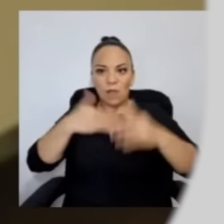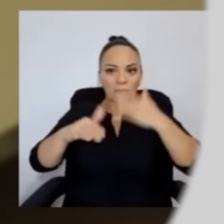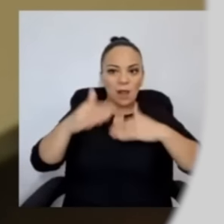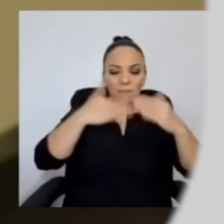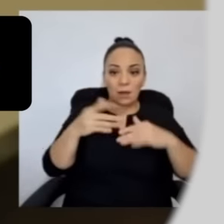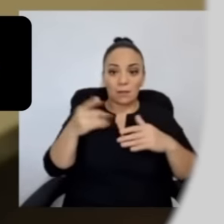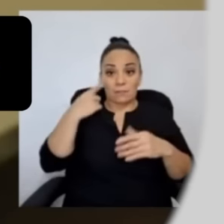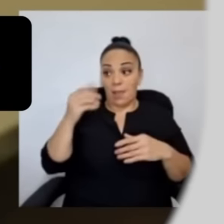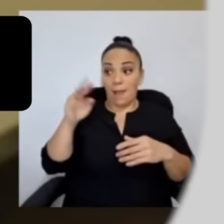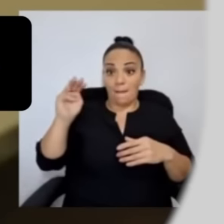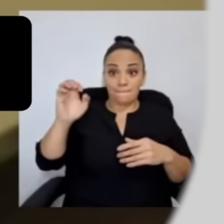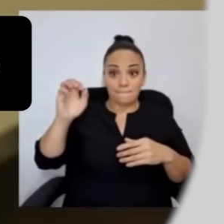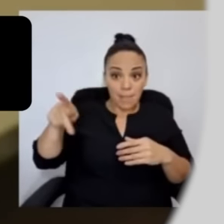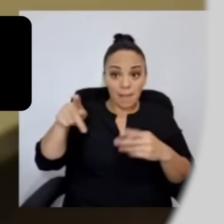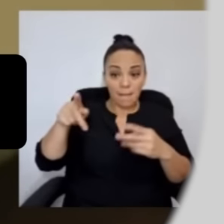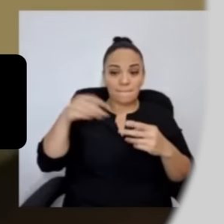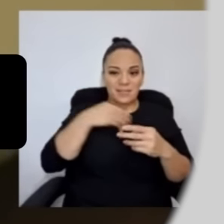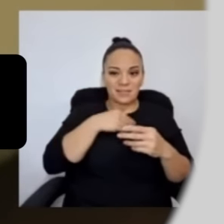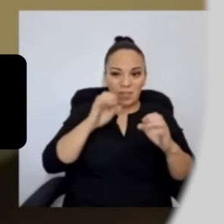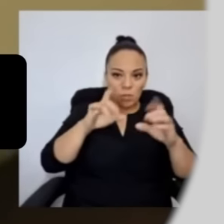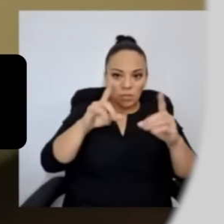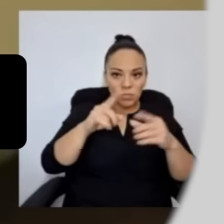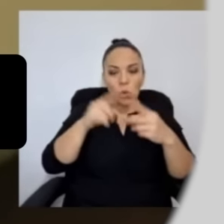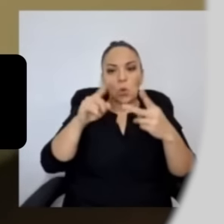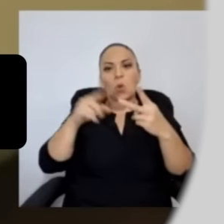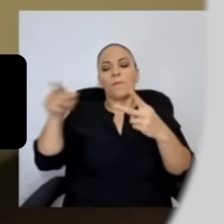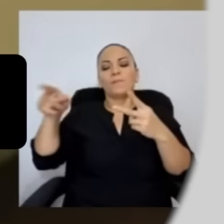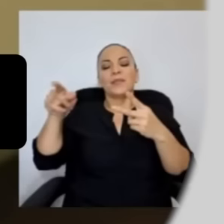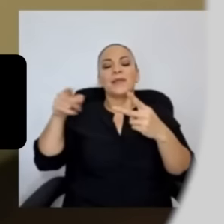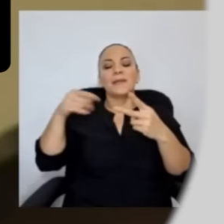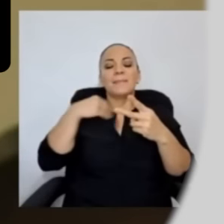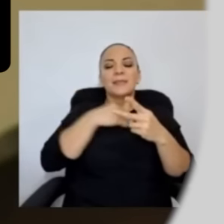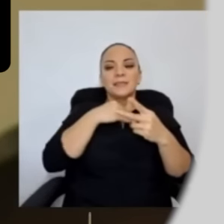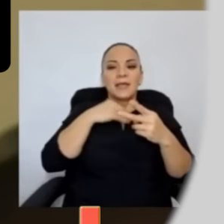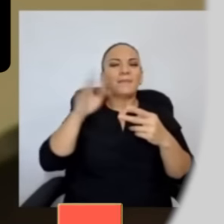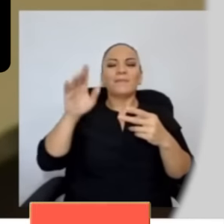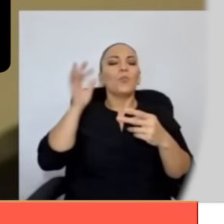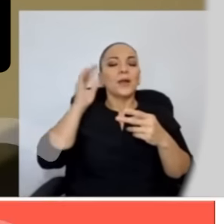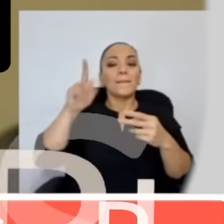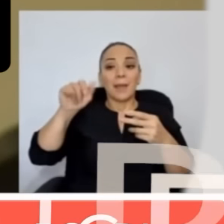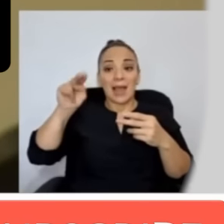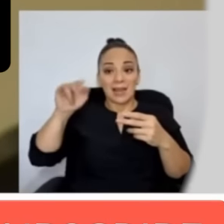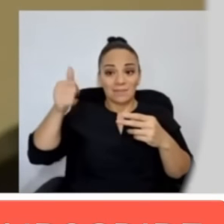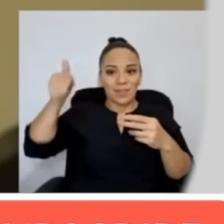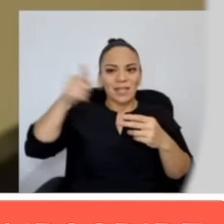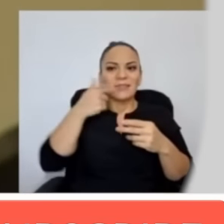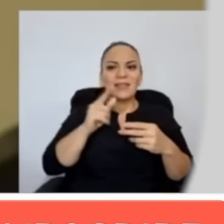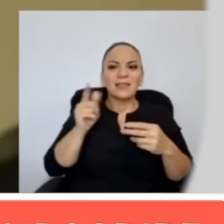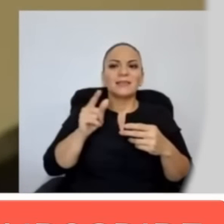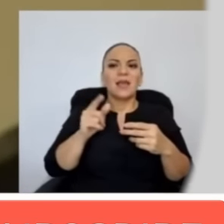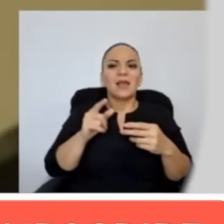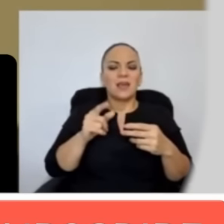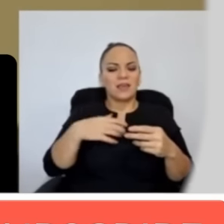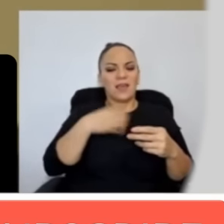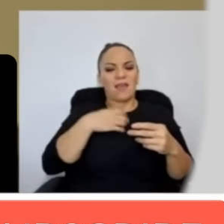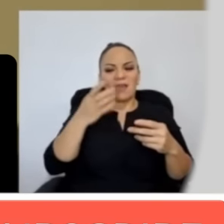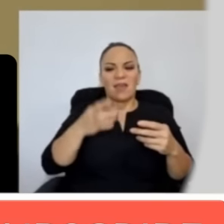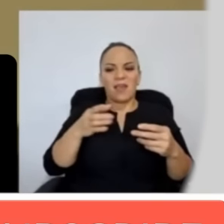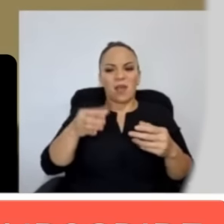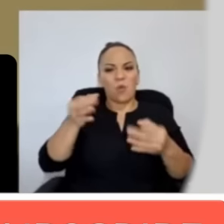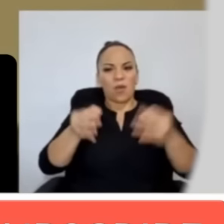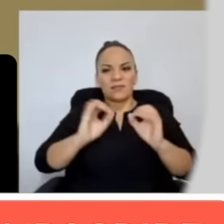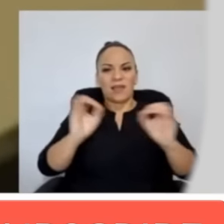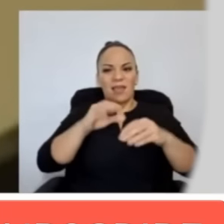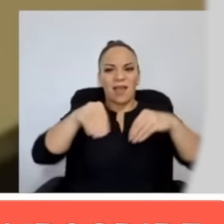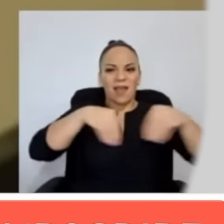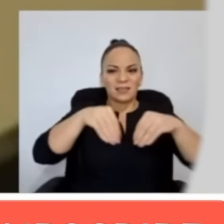tardanza en el tema de Palmera. Entonces, ¿cómo ve? ¿Cuál es su visión? No pregunto al señor canciller, sino sobre su visión. ¿Será el momento